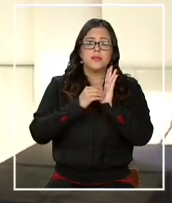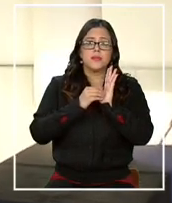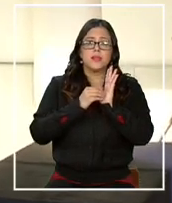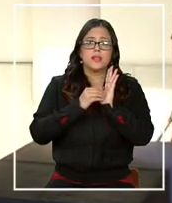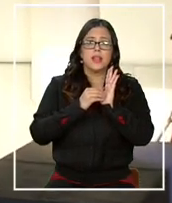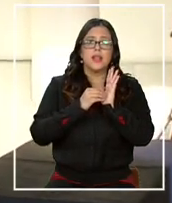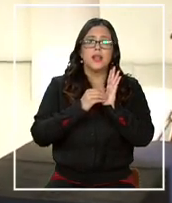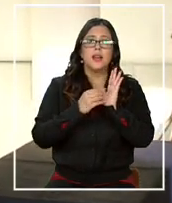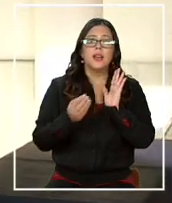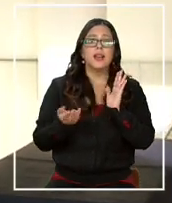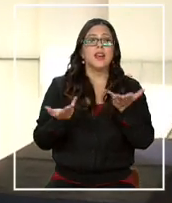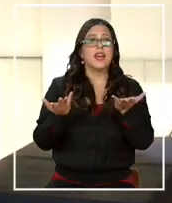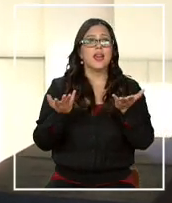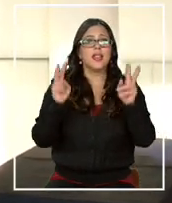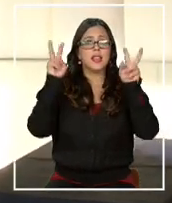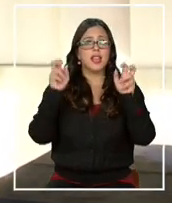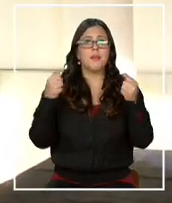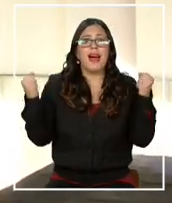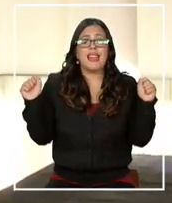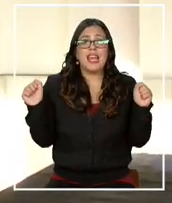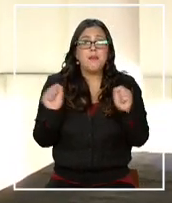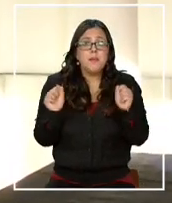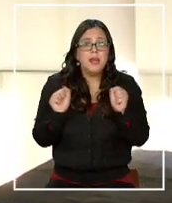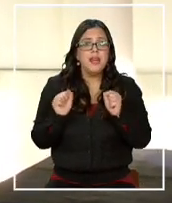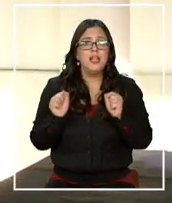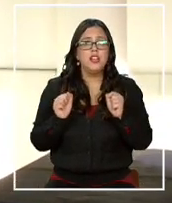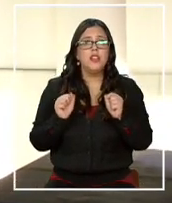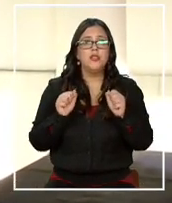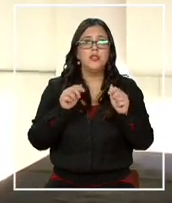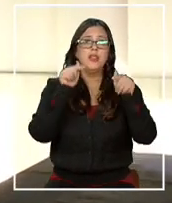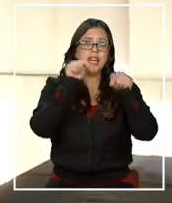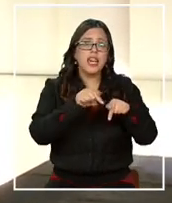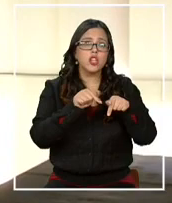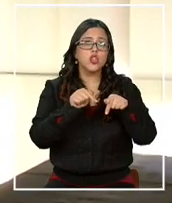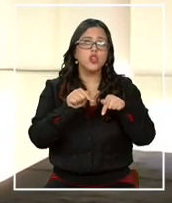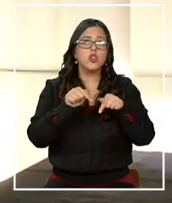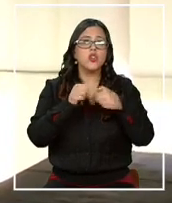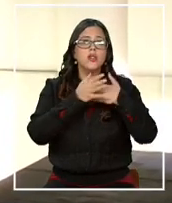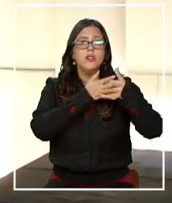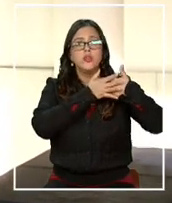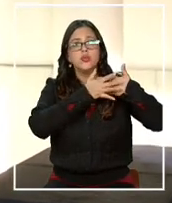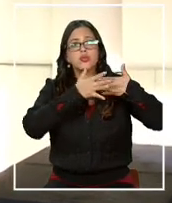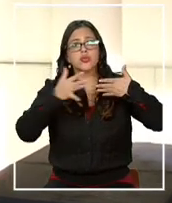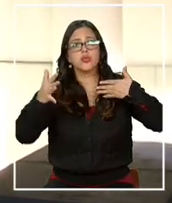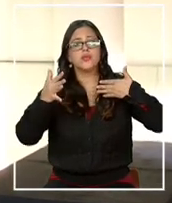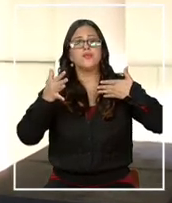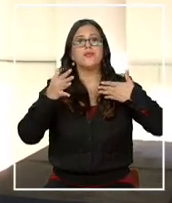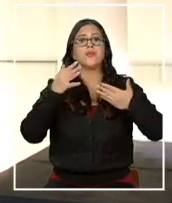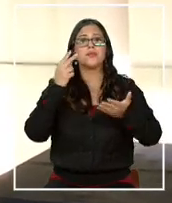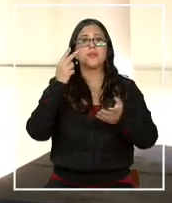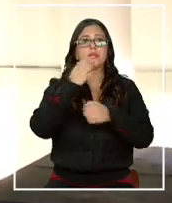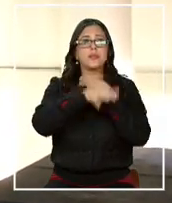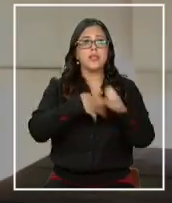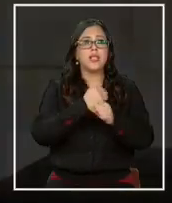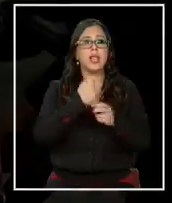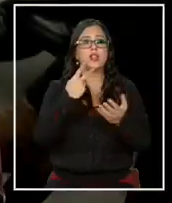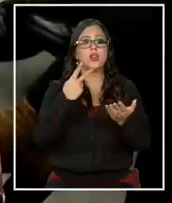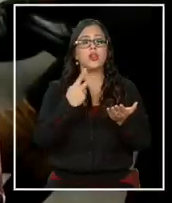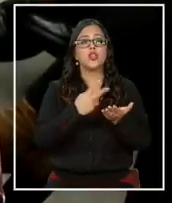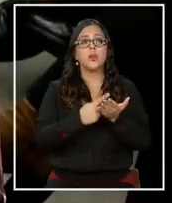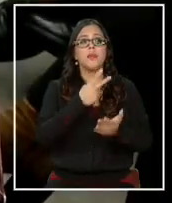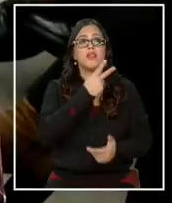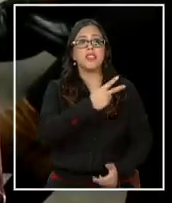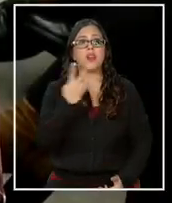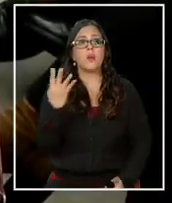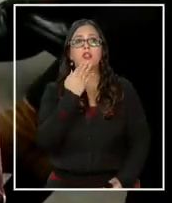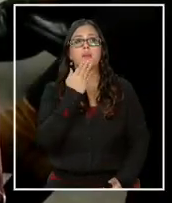diciembre de este año. Por lo tanto, esto va a regir prospectivamente para el 24, retroactivamente con seguridad para el 22 y para el 21. Pero uno